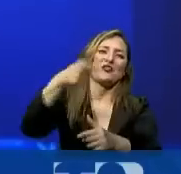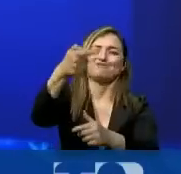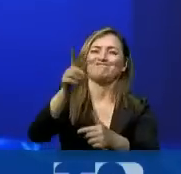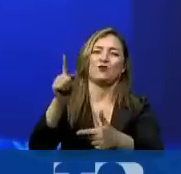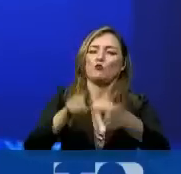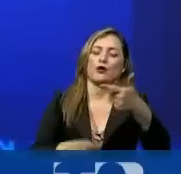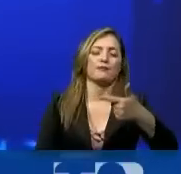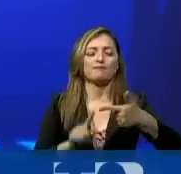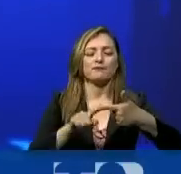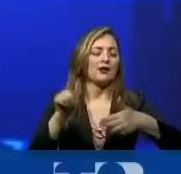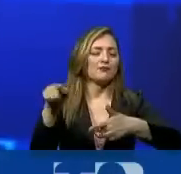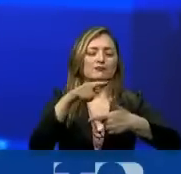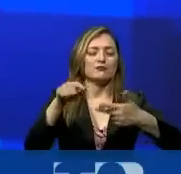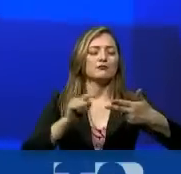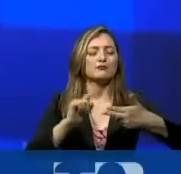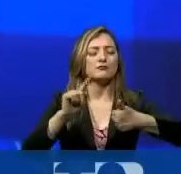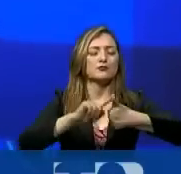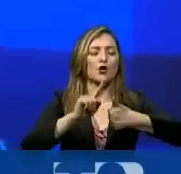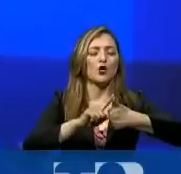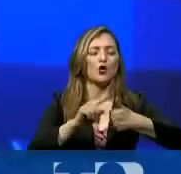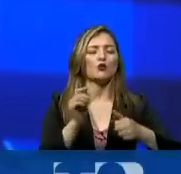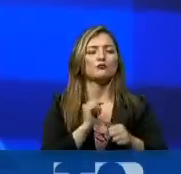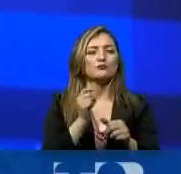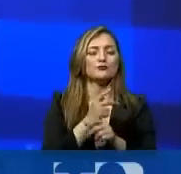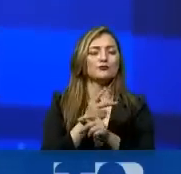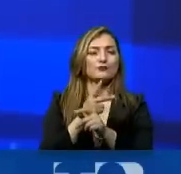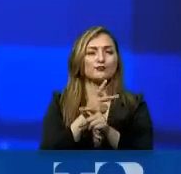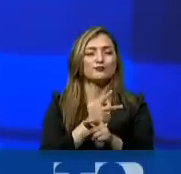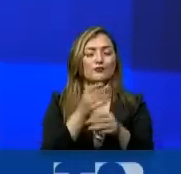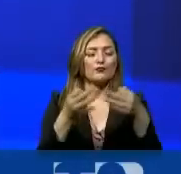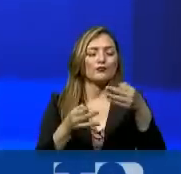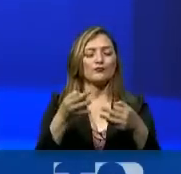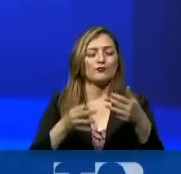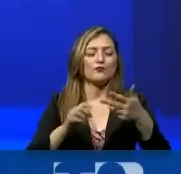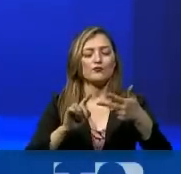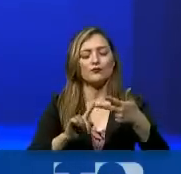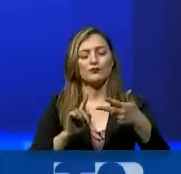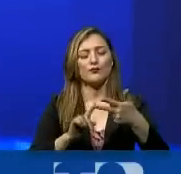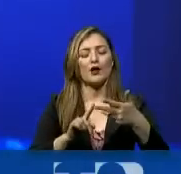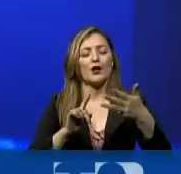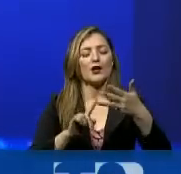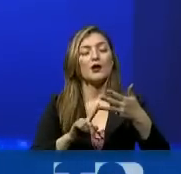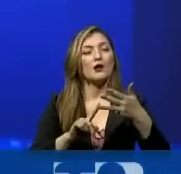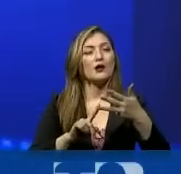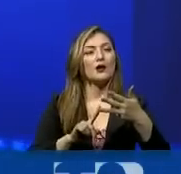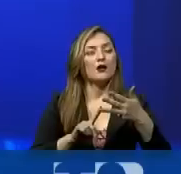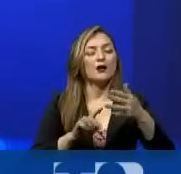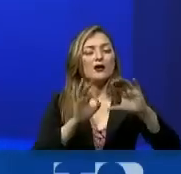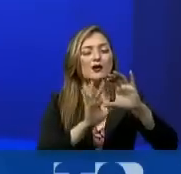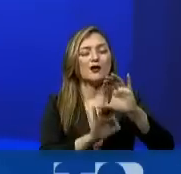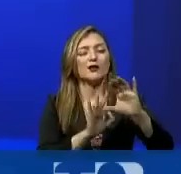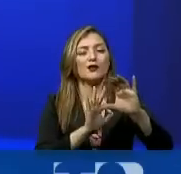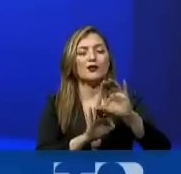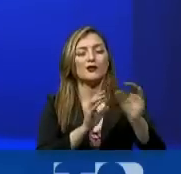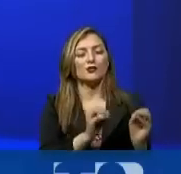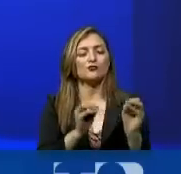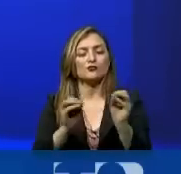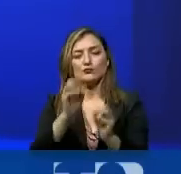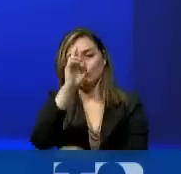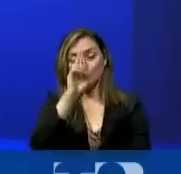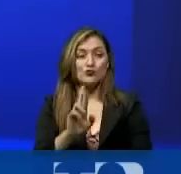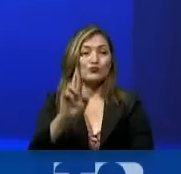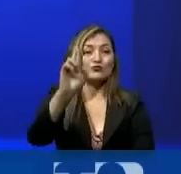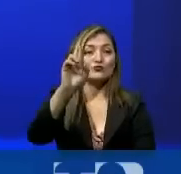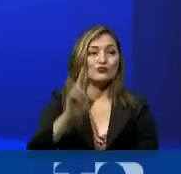electoral. Consejo de la Judicatura, 4 vocales del Consejo de Participación Ciudadana, 7 vocales del Consejo de Participación Ciudadana. Ese es el orden que